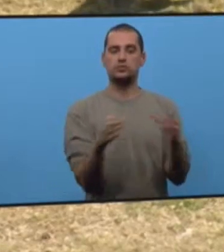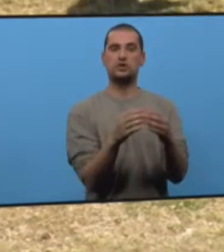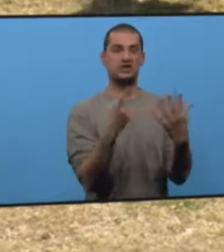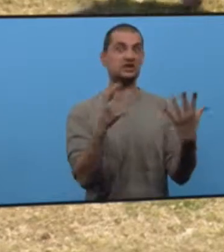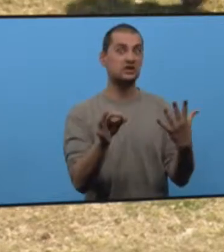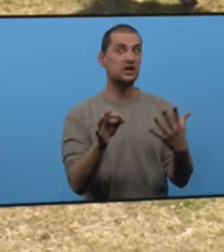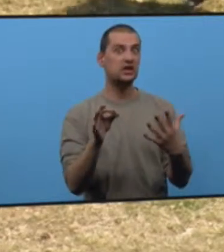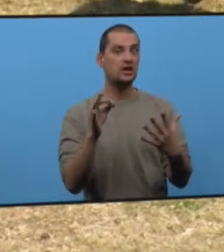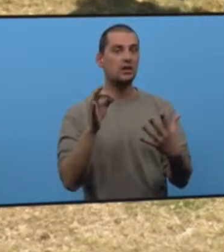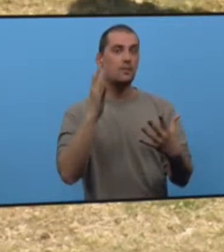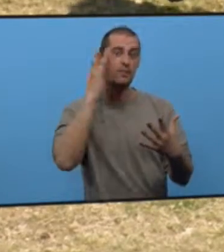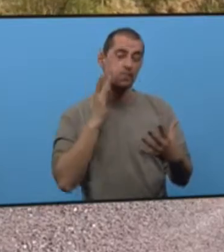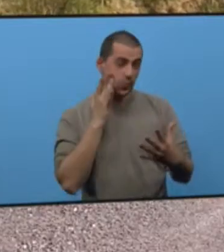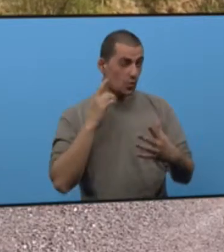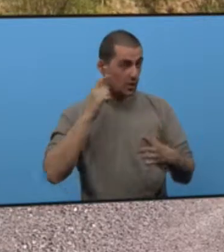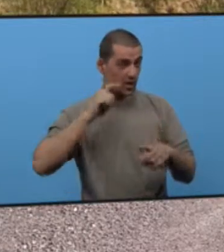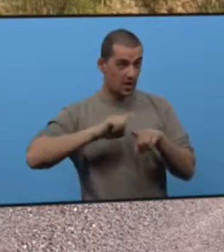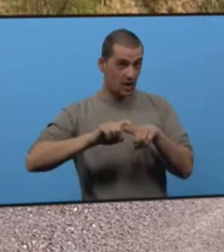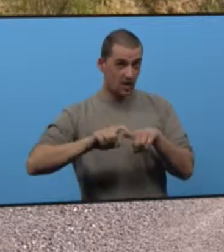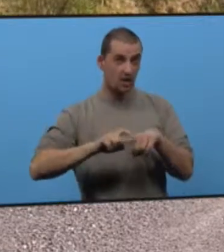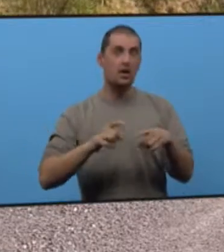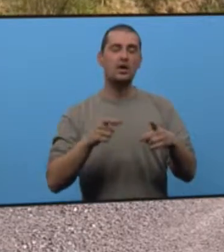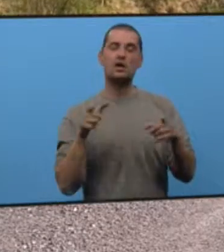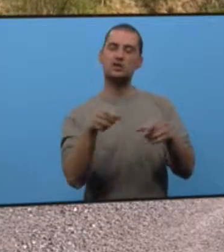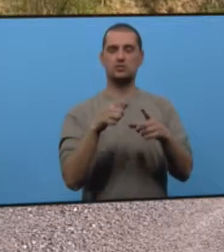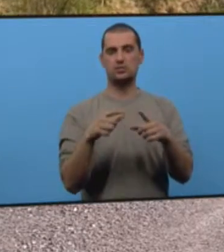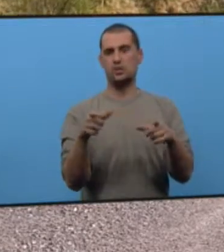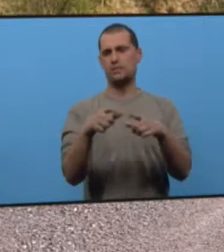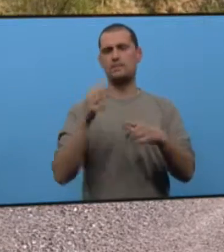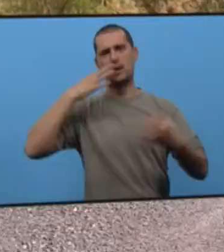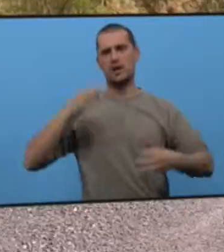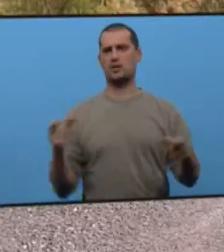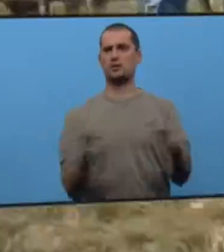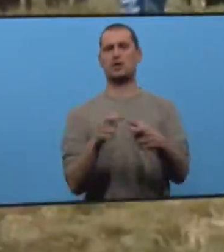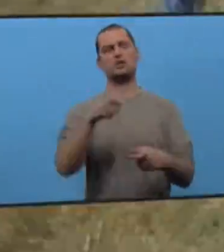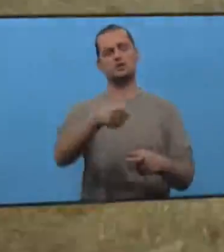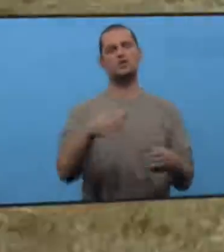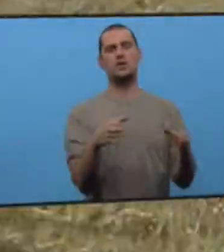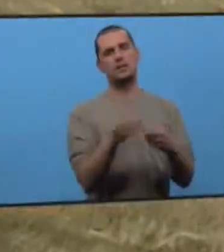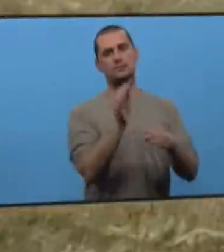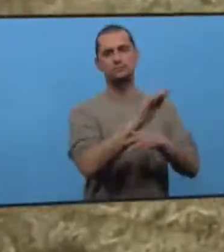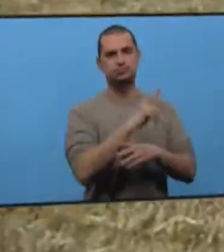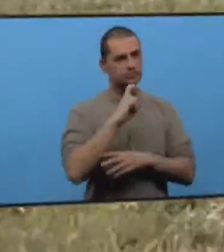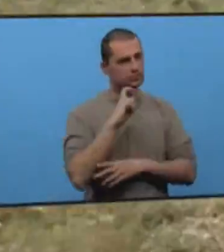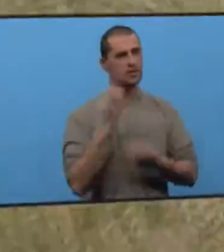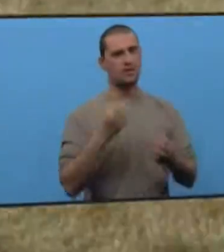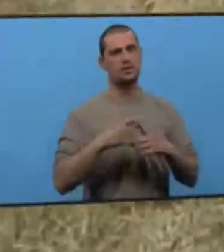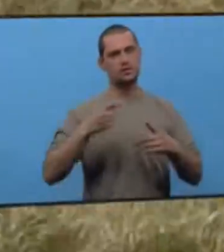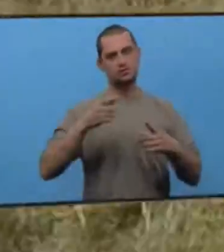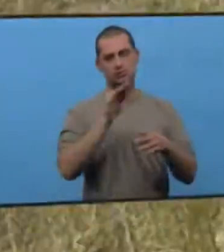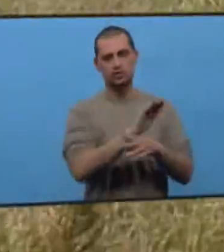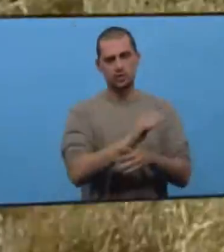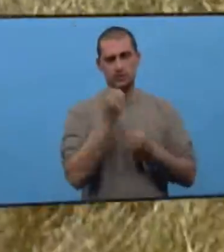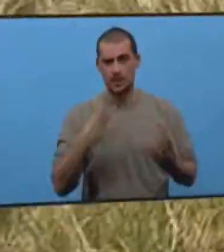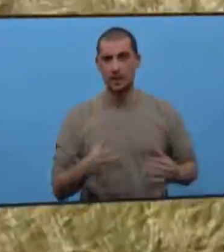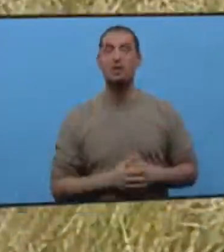madres en pura raza galega, un cabalo que está en período de extinción, pois é moi importante. tradicións como a da rapa